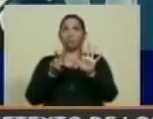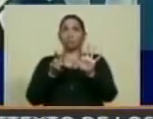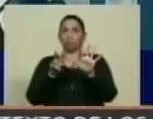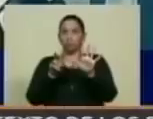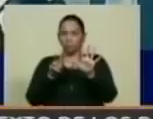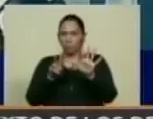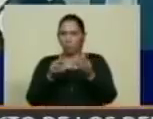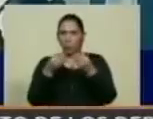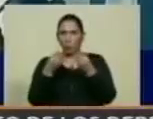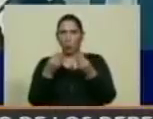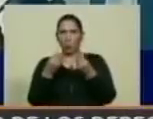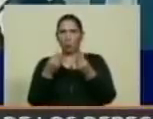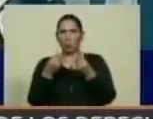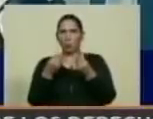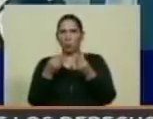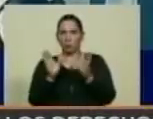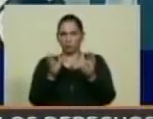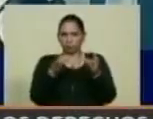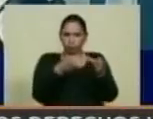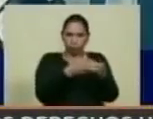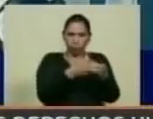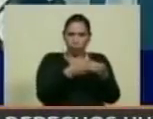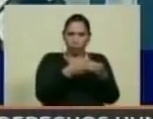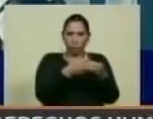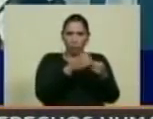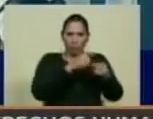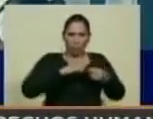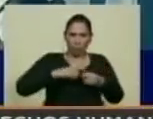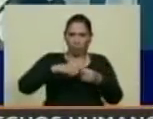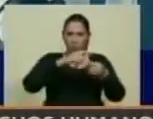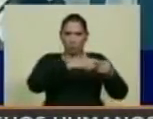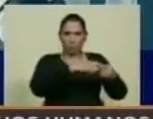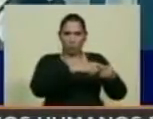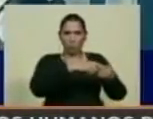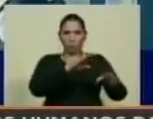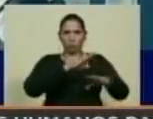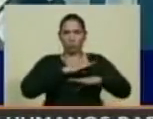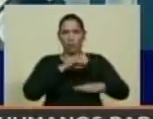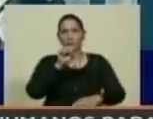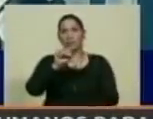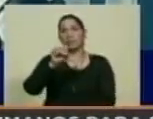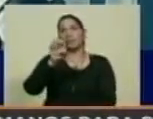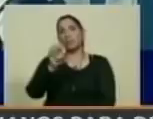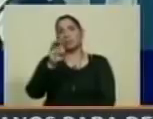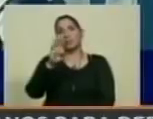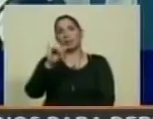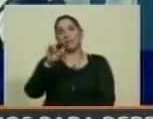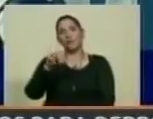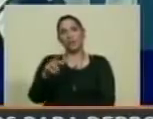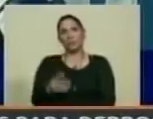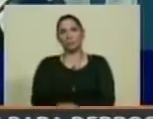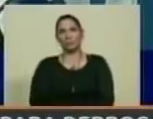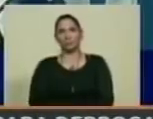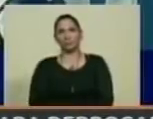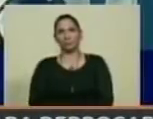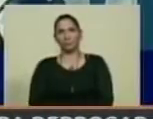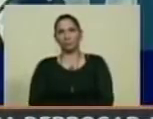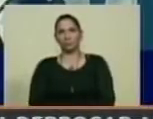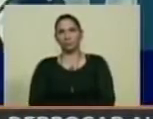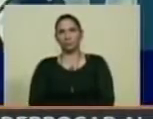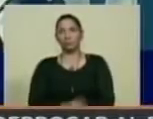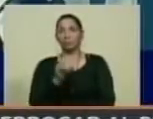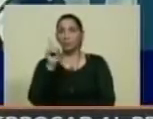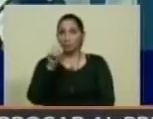versados por funcionarios adscritos al SEBIN, dentro de los cuales se encuentran los funcionarios encargados de custodia del occiso, así